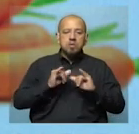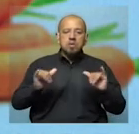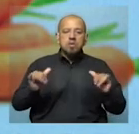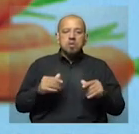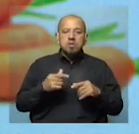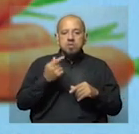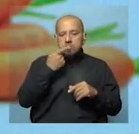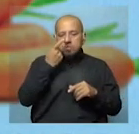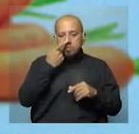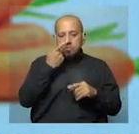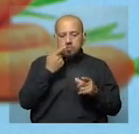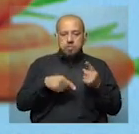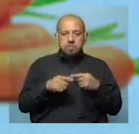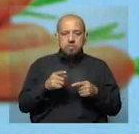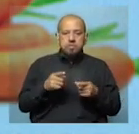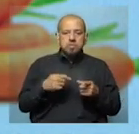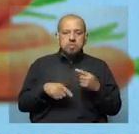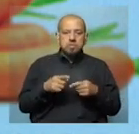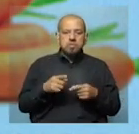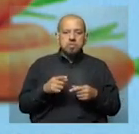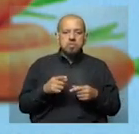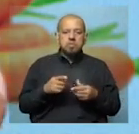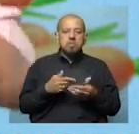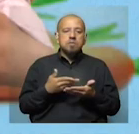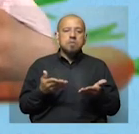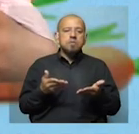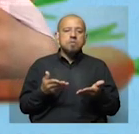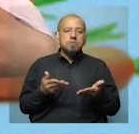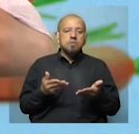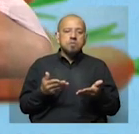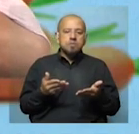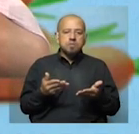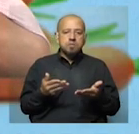que le interesa, se nos puede, a través de,